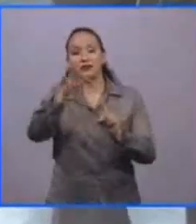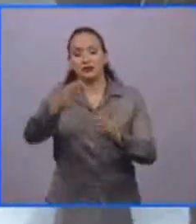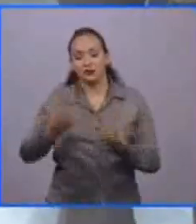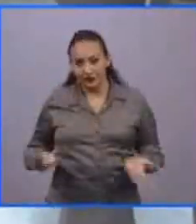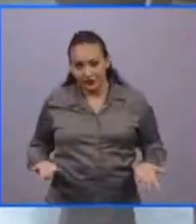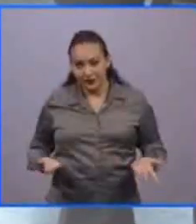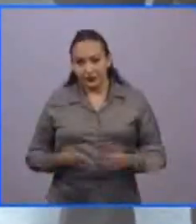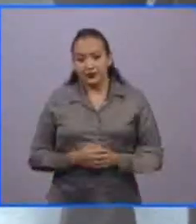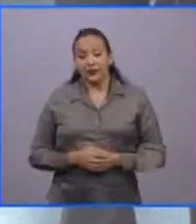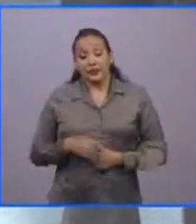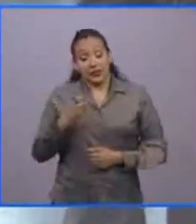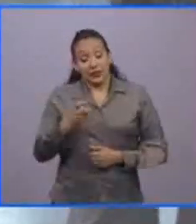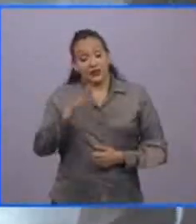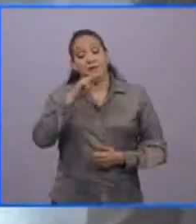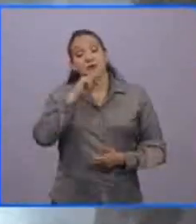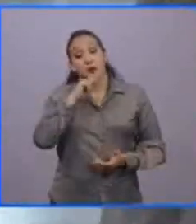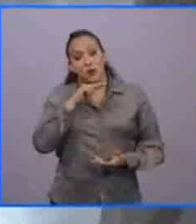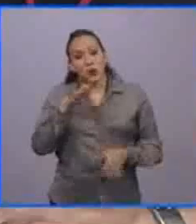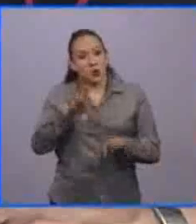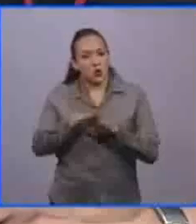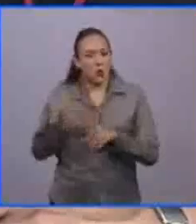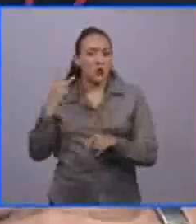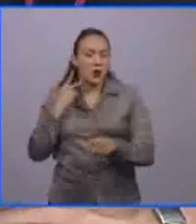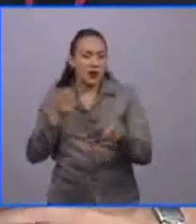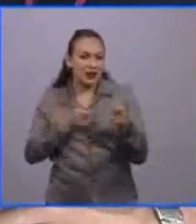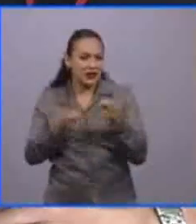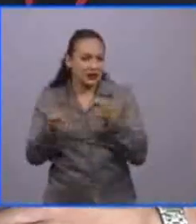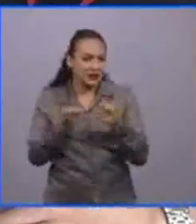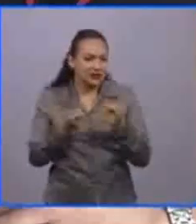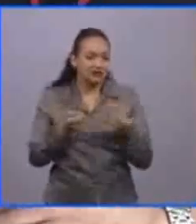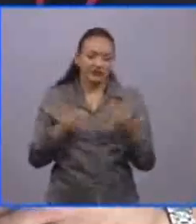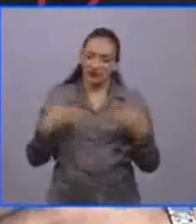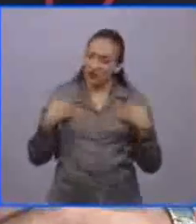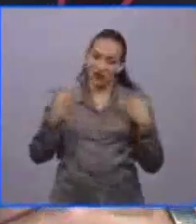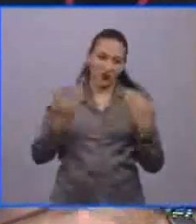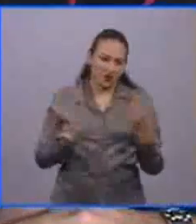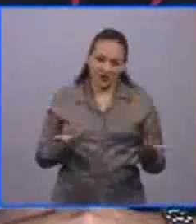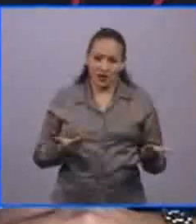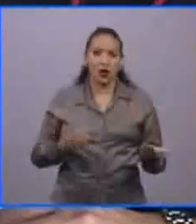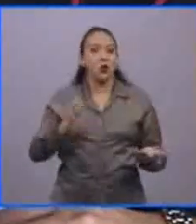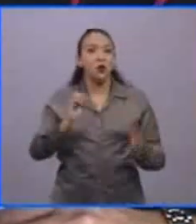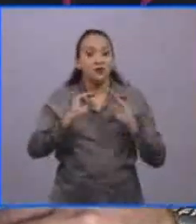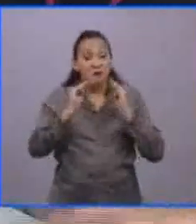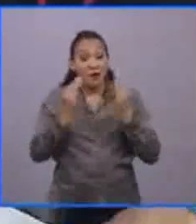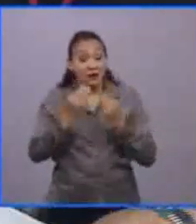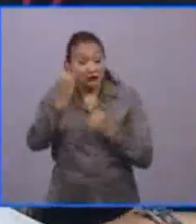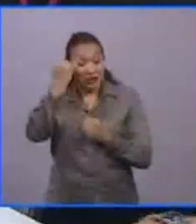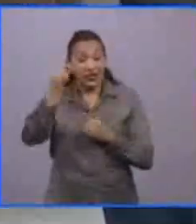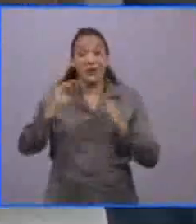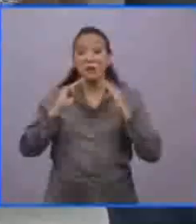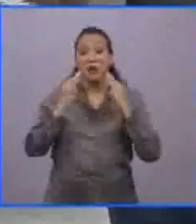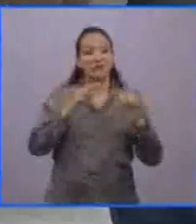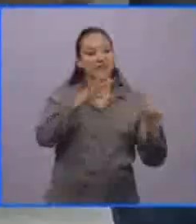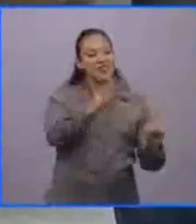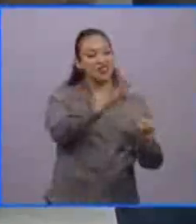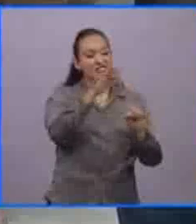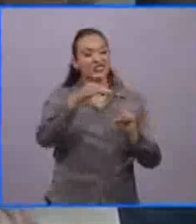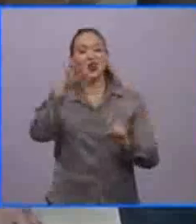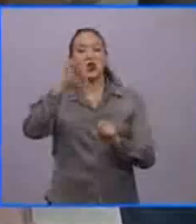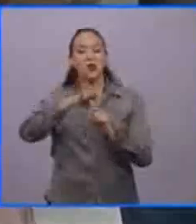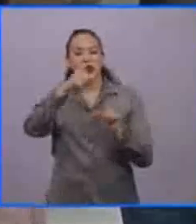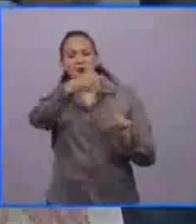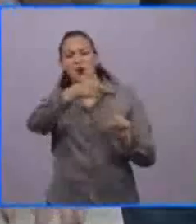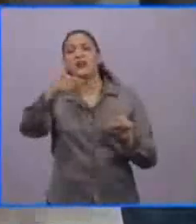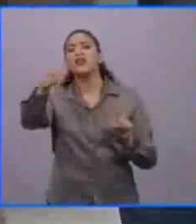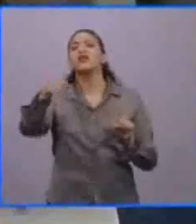candidatos, preocupación que se agudizaría en el contexto de desconfianza que podría existir alrededor del proceso judicial que se encuentra